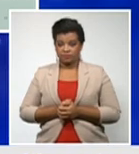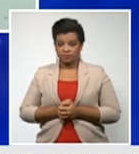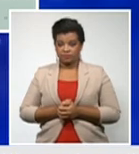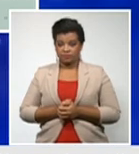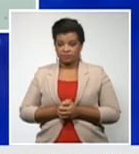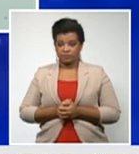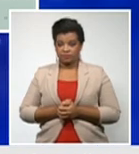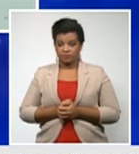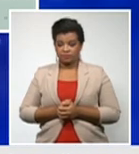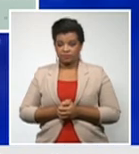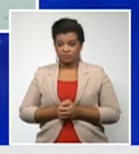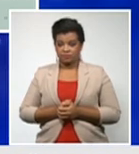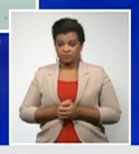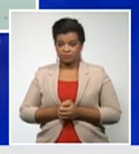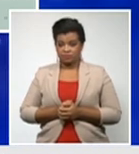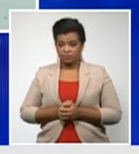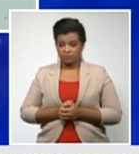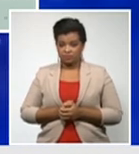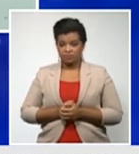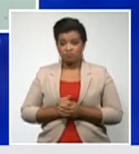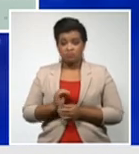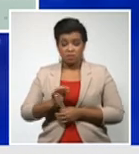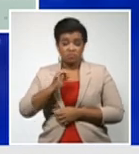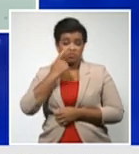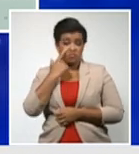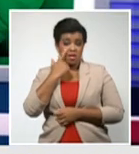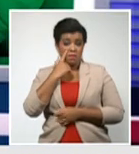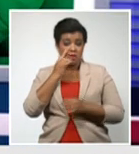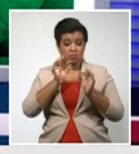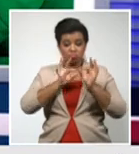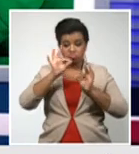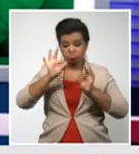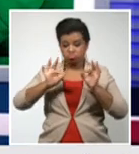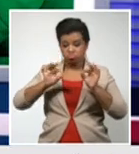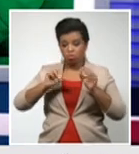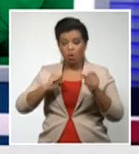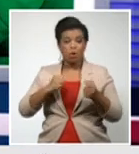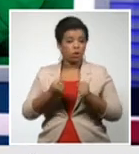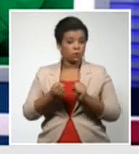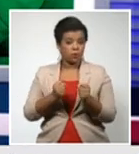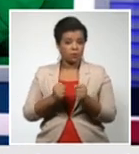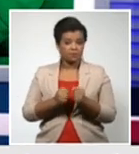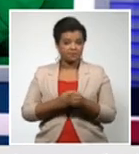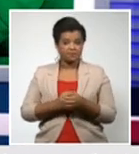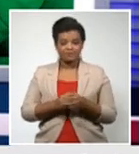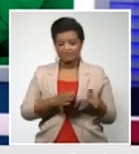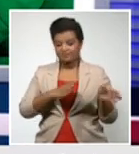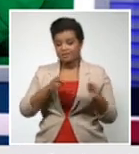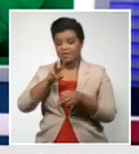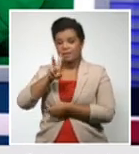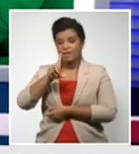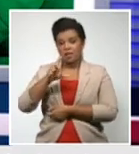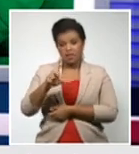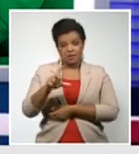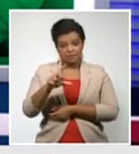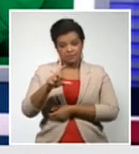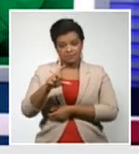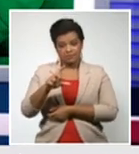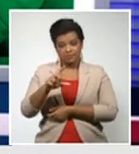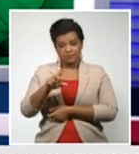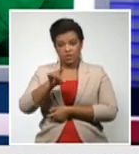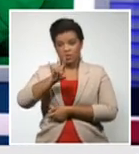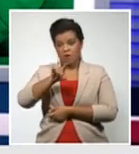se puede apreciar que ha mantenido un control de la misma. Villa Clara, 9